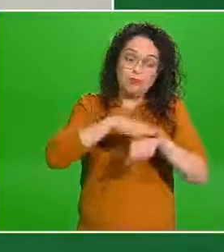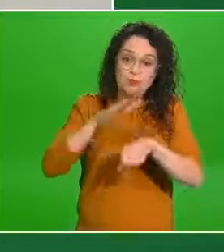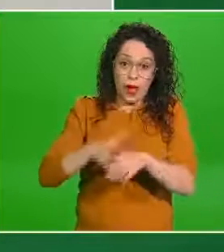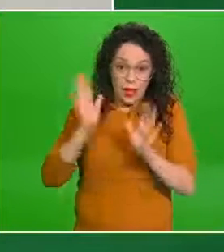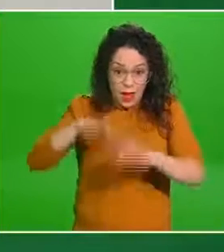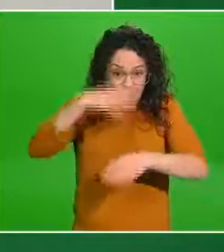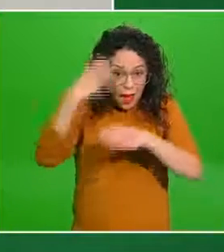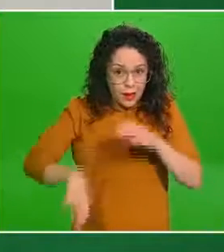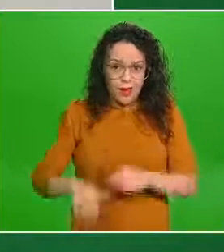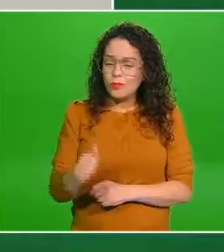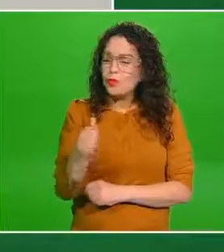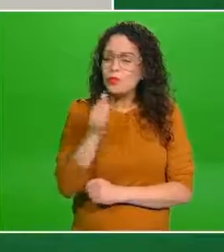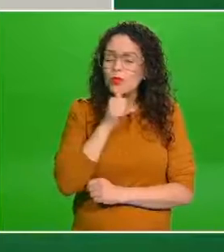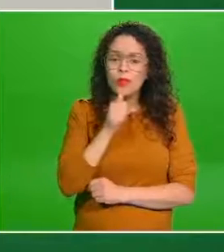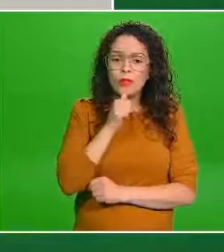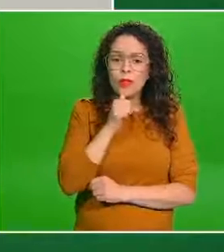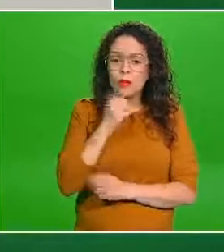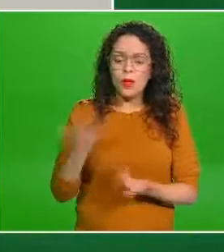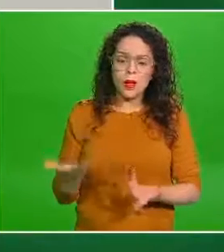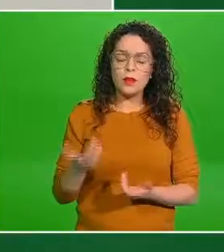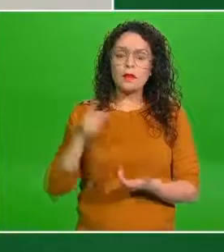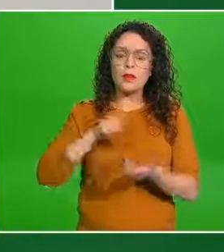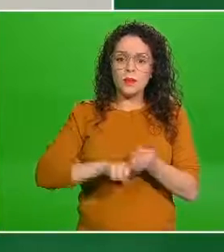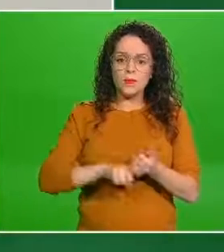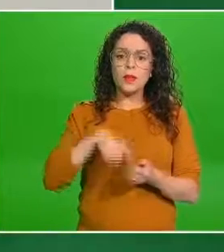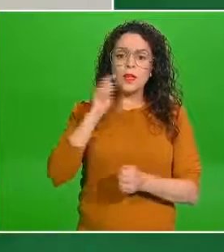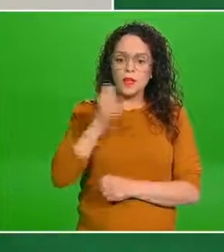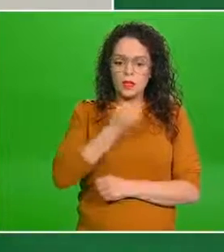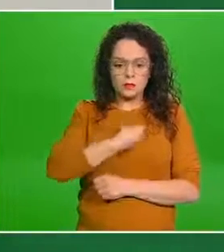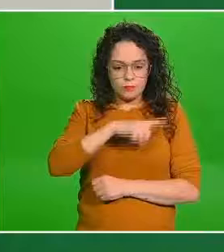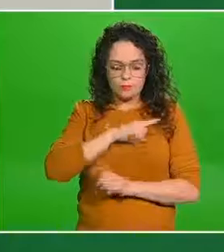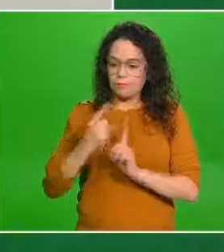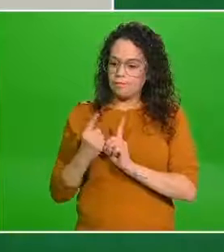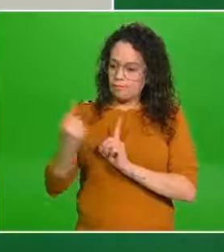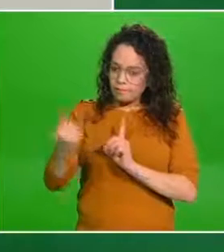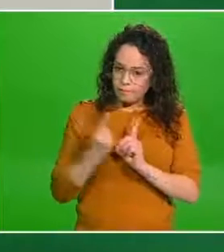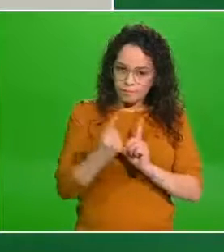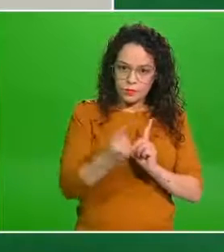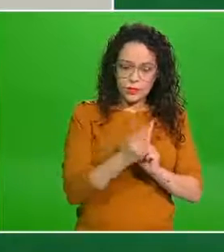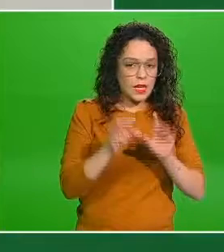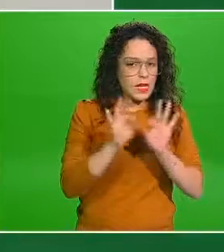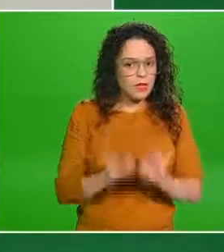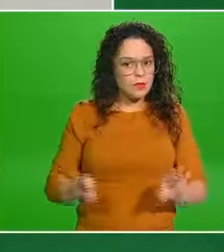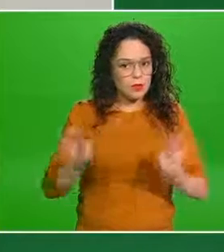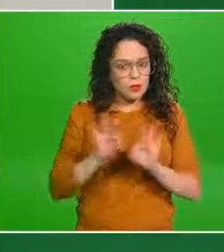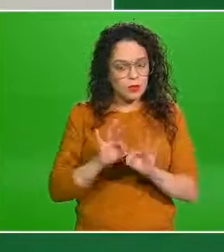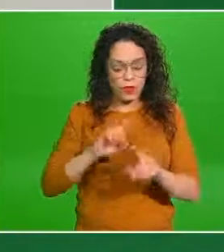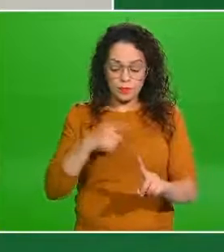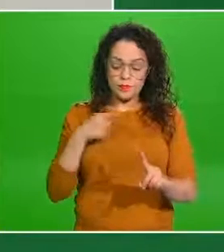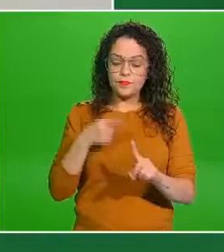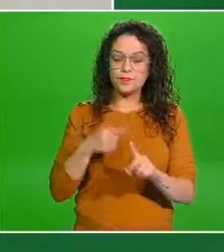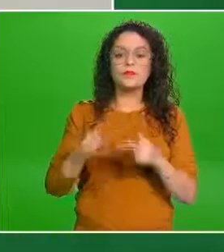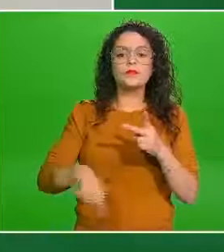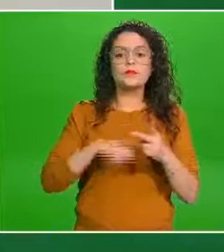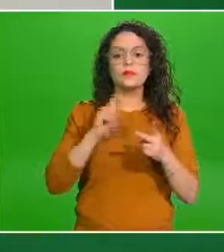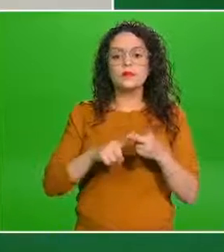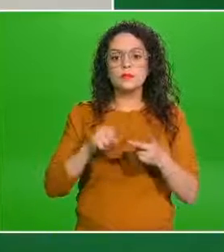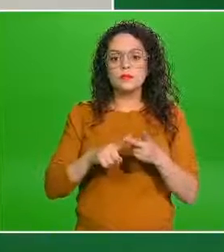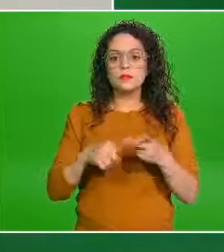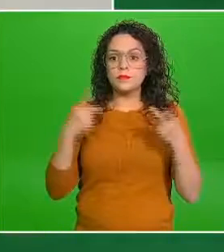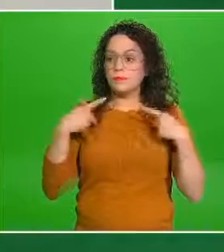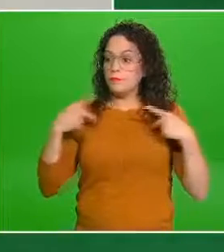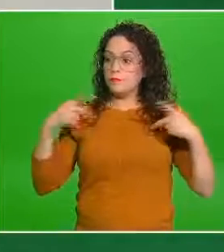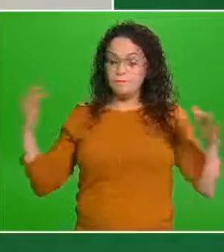en su momento las medidas de distanciamiento, de sana distancia, si las medidas de movilización